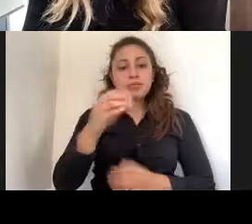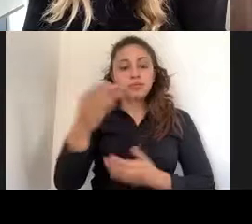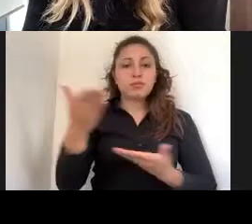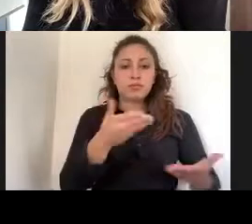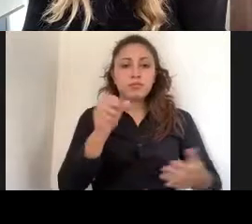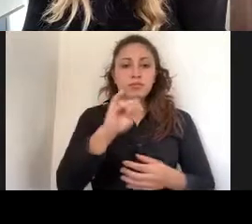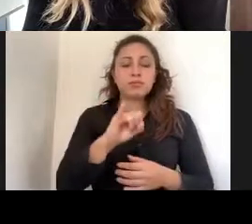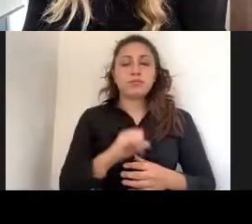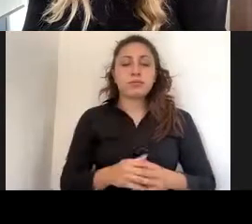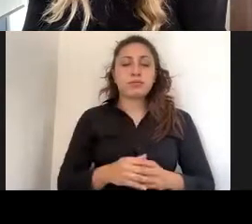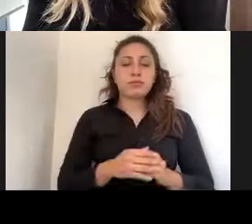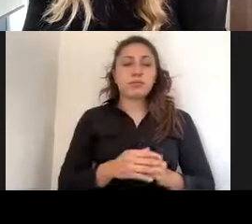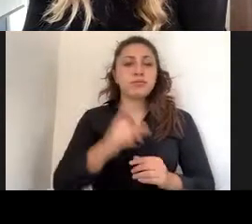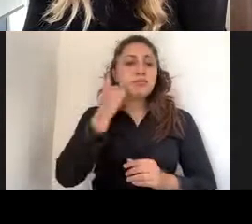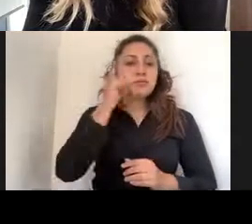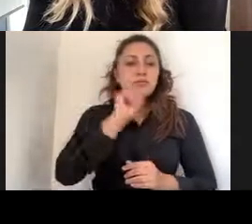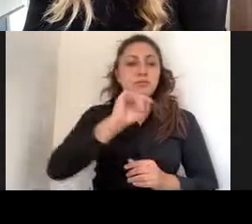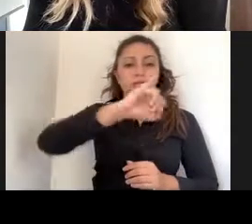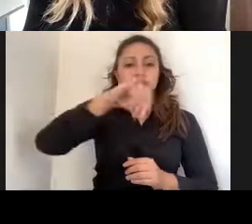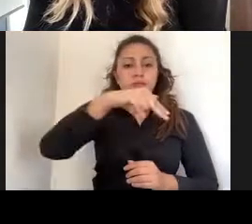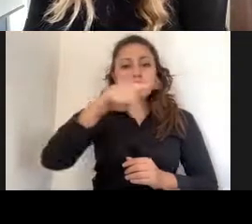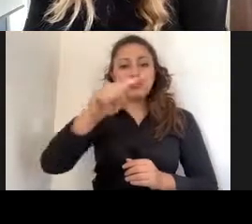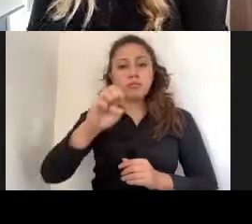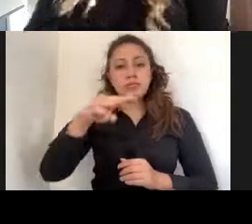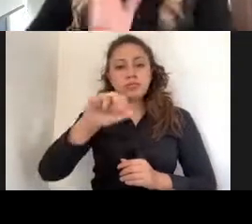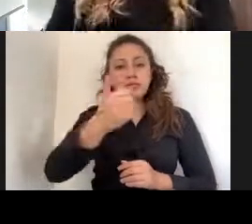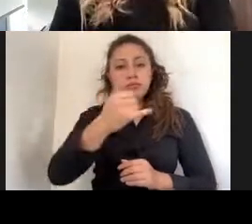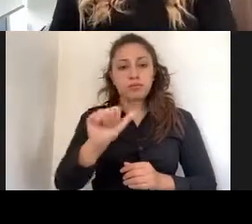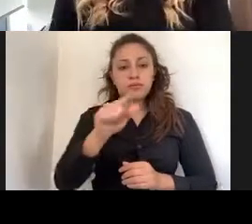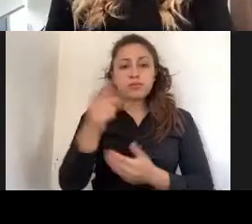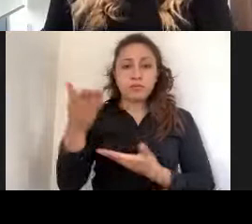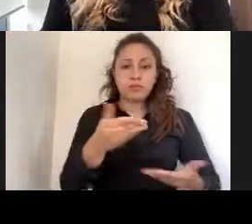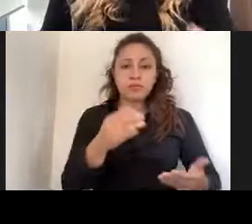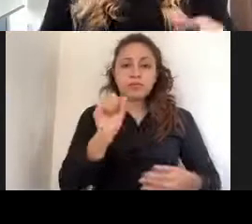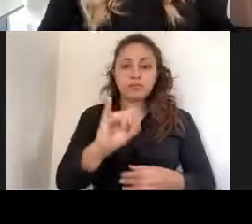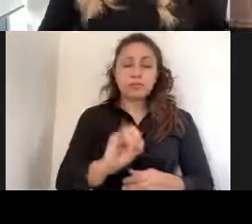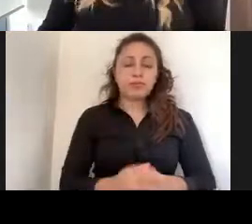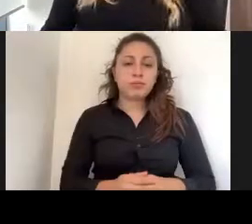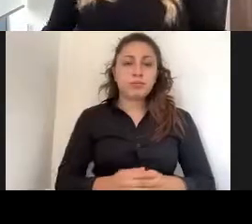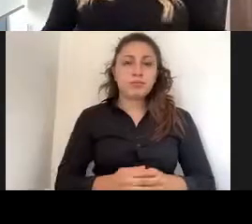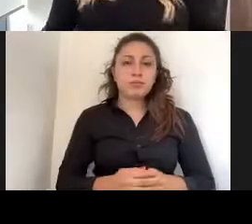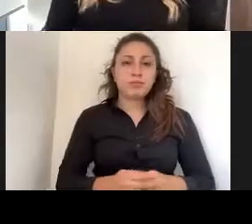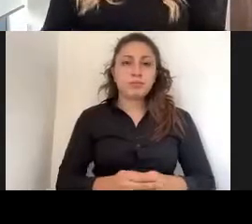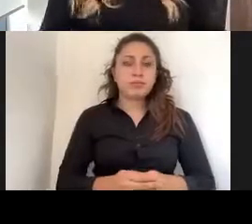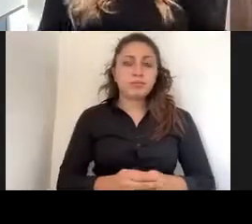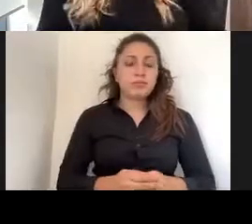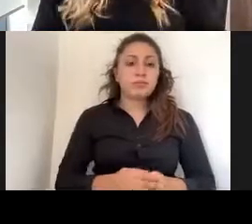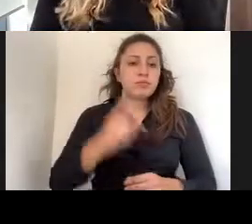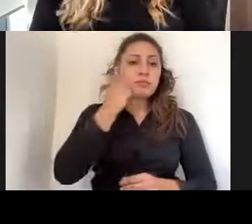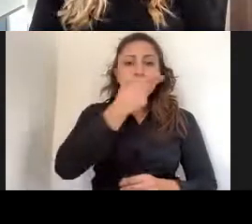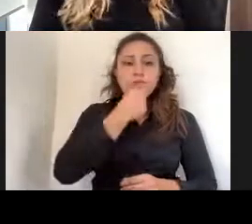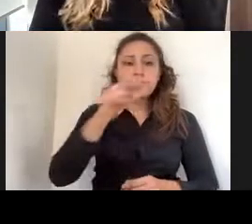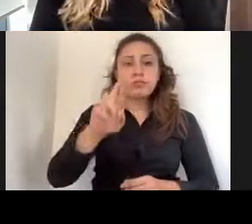presente. Diputada Janet Elizabeth Guerrero Maya. Janet Guerrero, presente. Y diputado